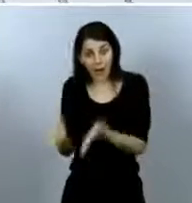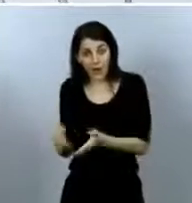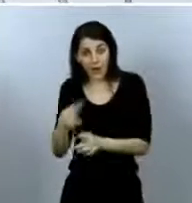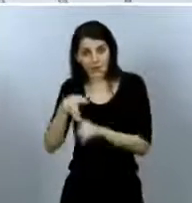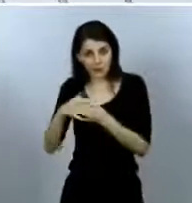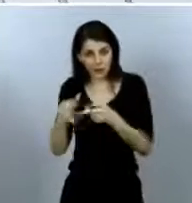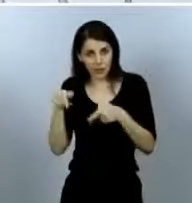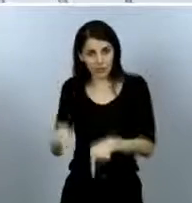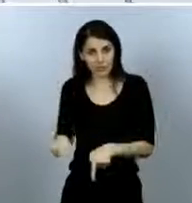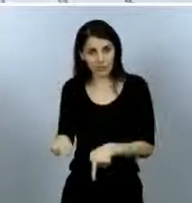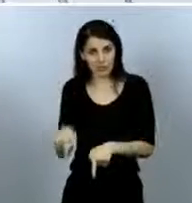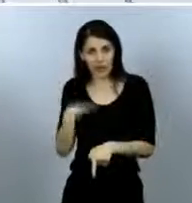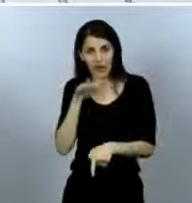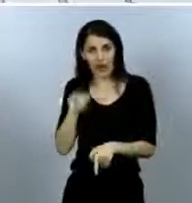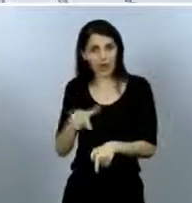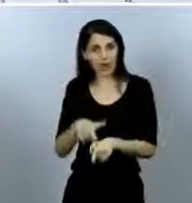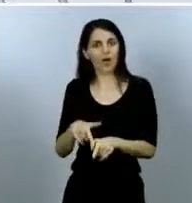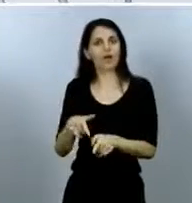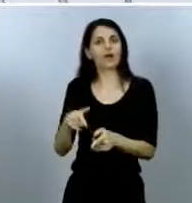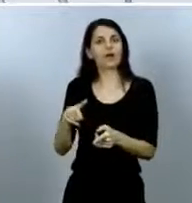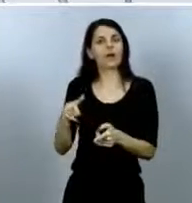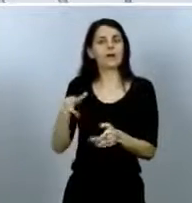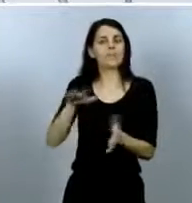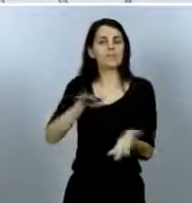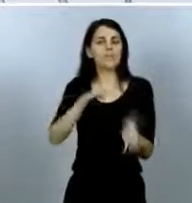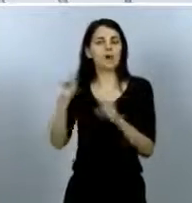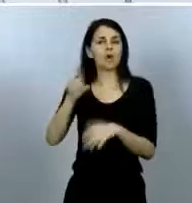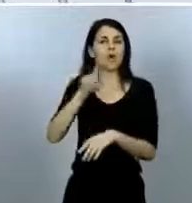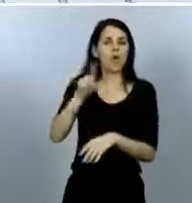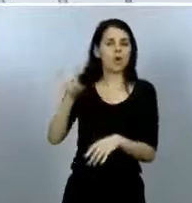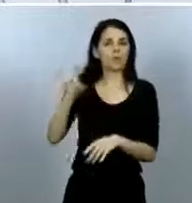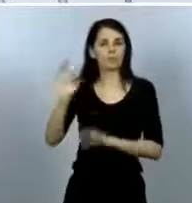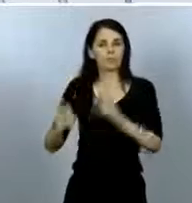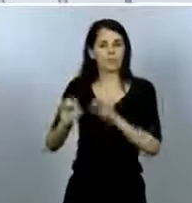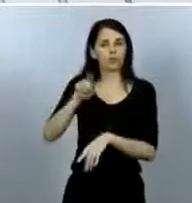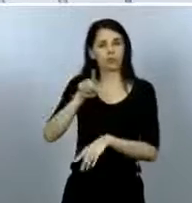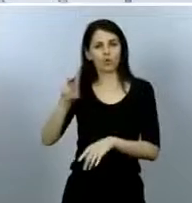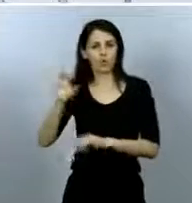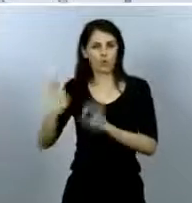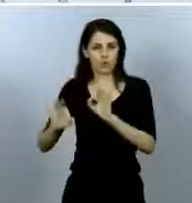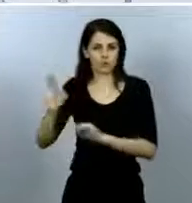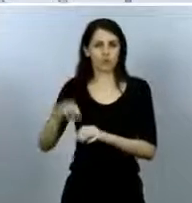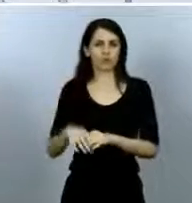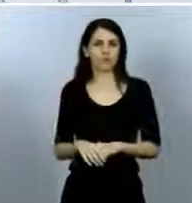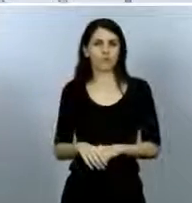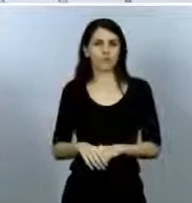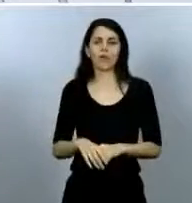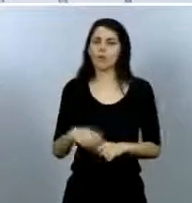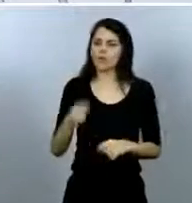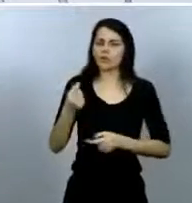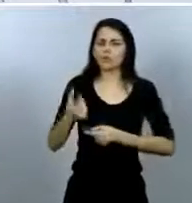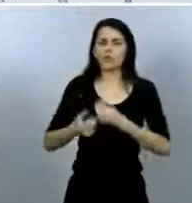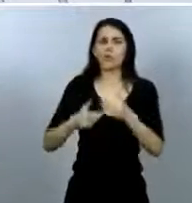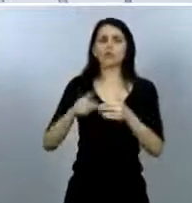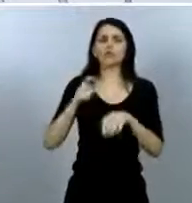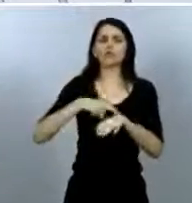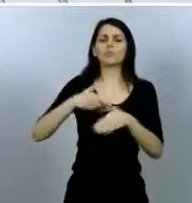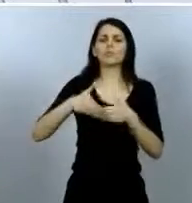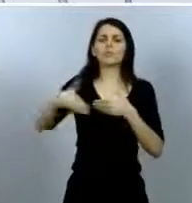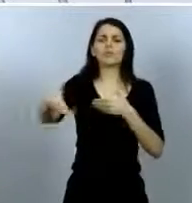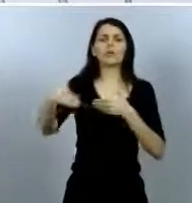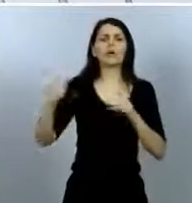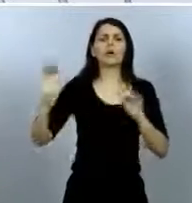tenemos información de edad está en torno al 11 12% y esto va a seguir bajando progresivamente porque ahora por la